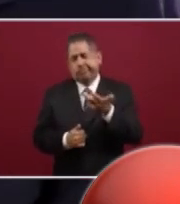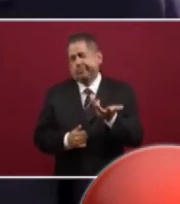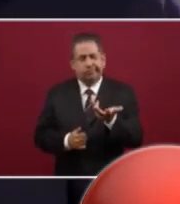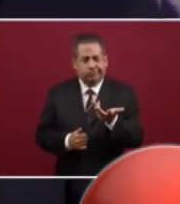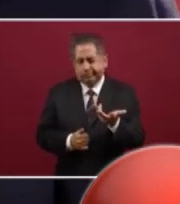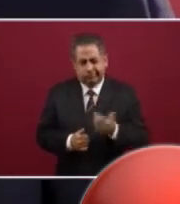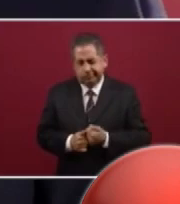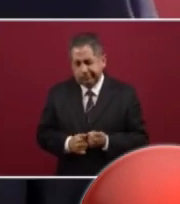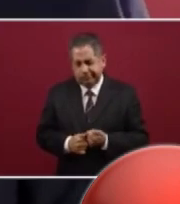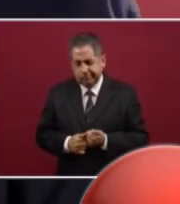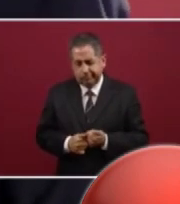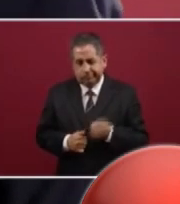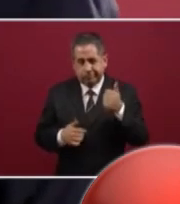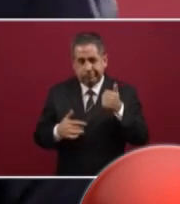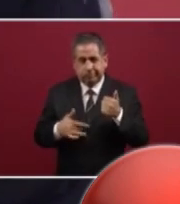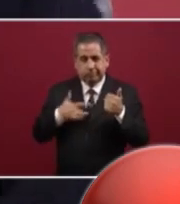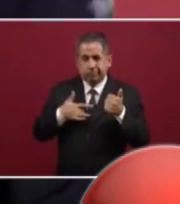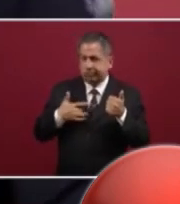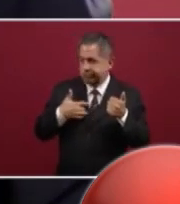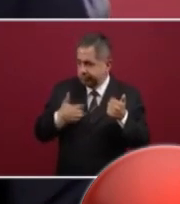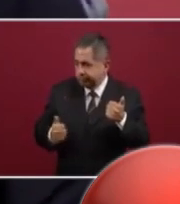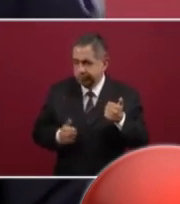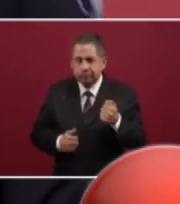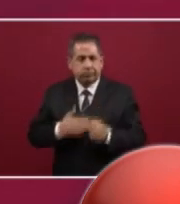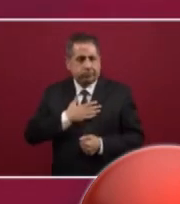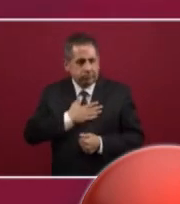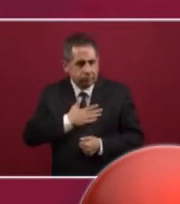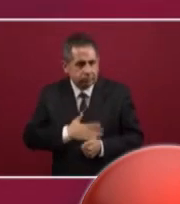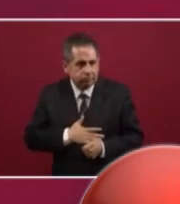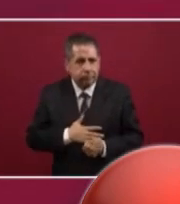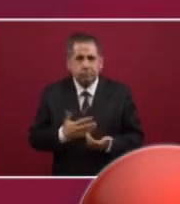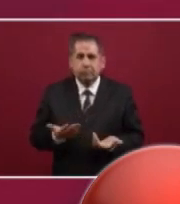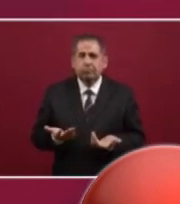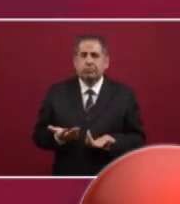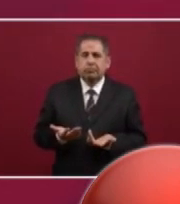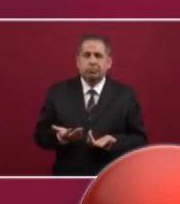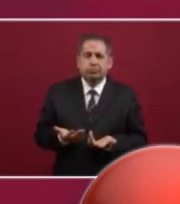lo humano, la justicia,